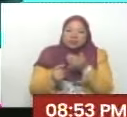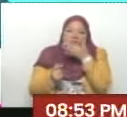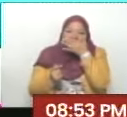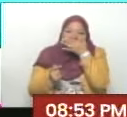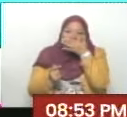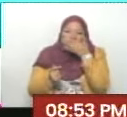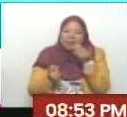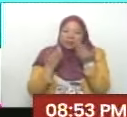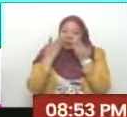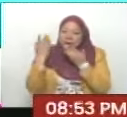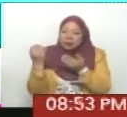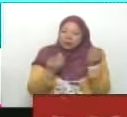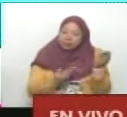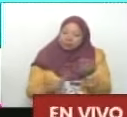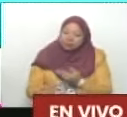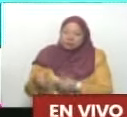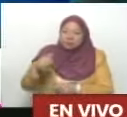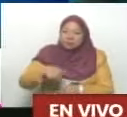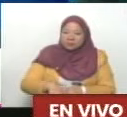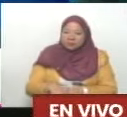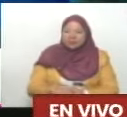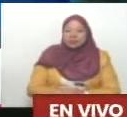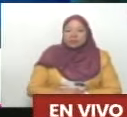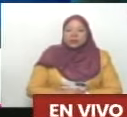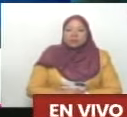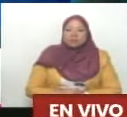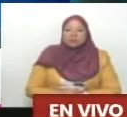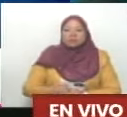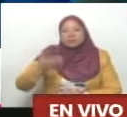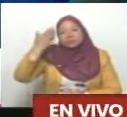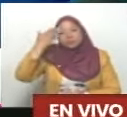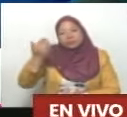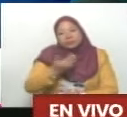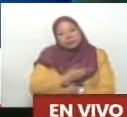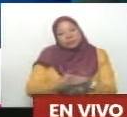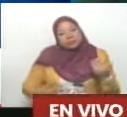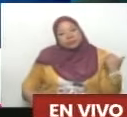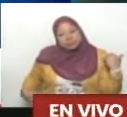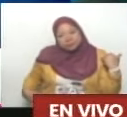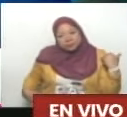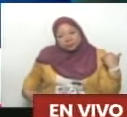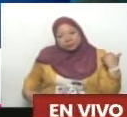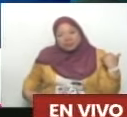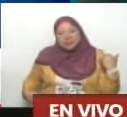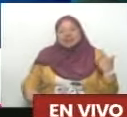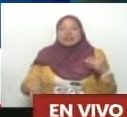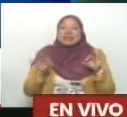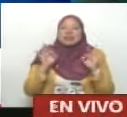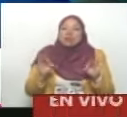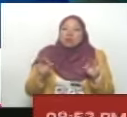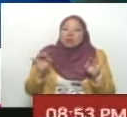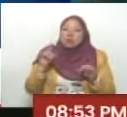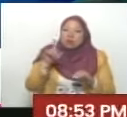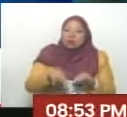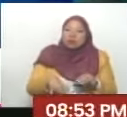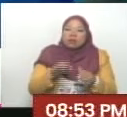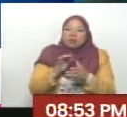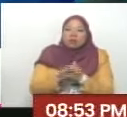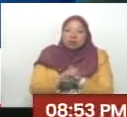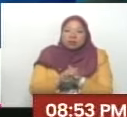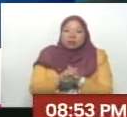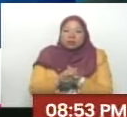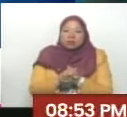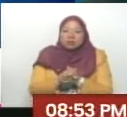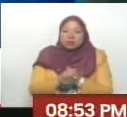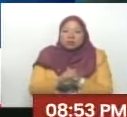de la batalla. Gabriela, bienvenida. Saludos, presidente. Un saludo especial a nuestro pueblo. Buenas noches también a los compañeros y